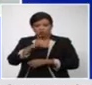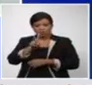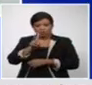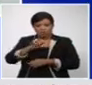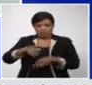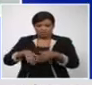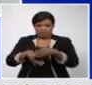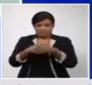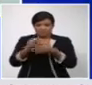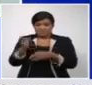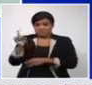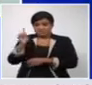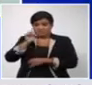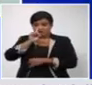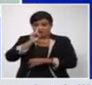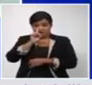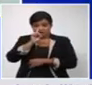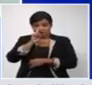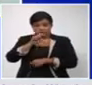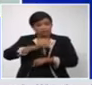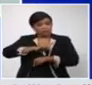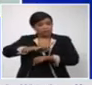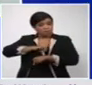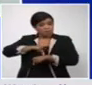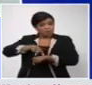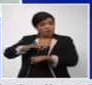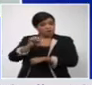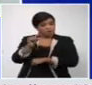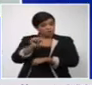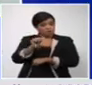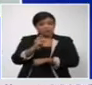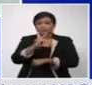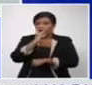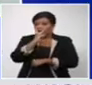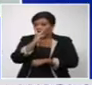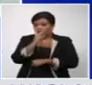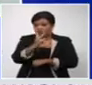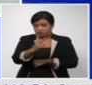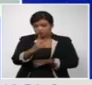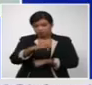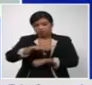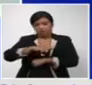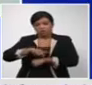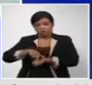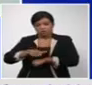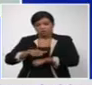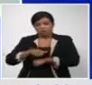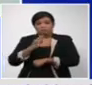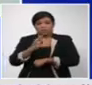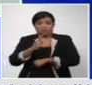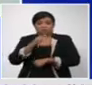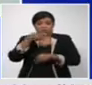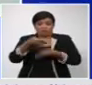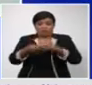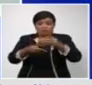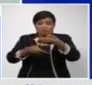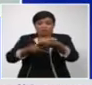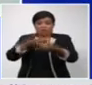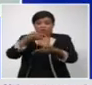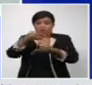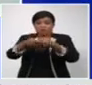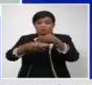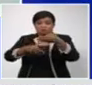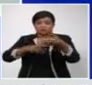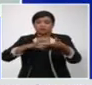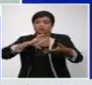final se demoró un poco más en atenderse y la evolución pues fue un poquito más